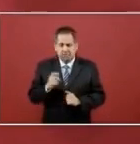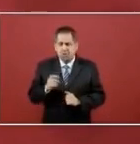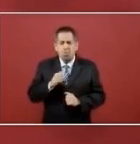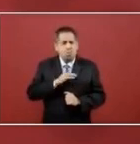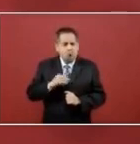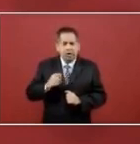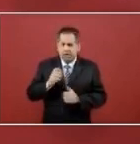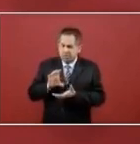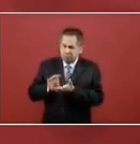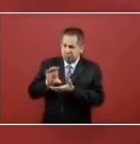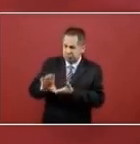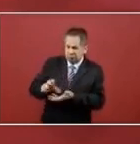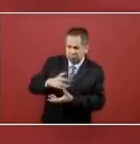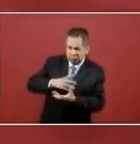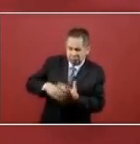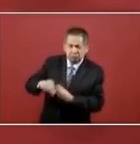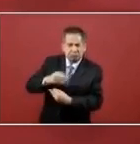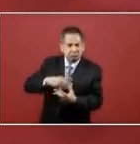redondo.